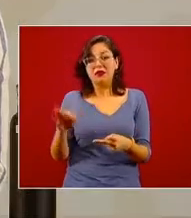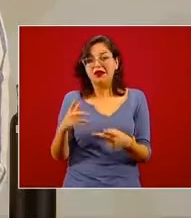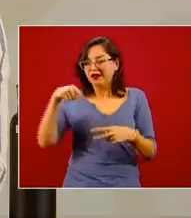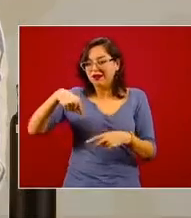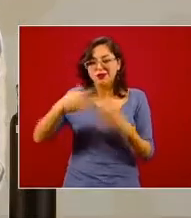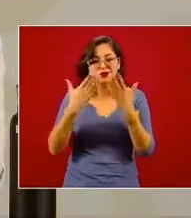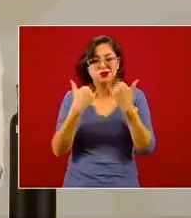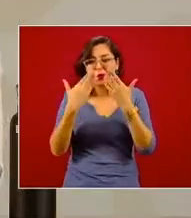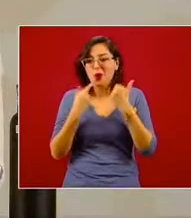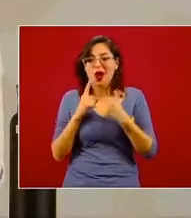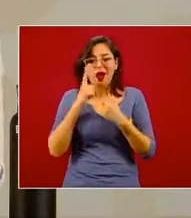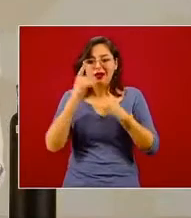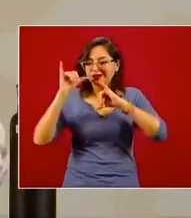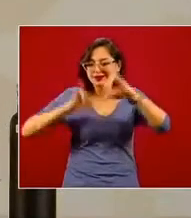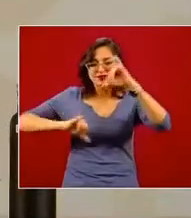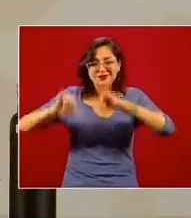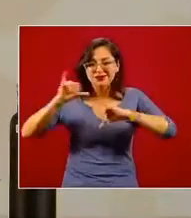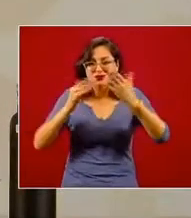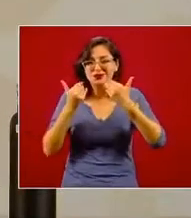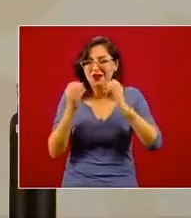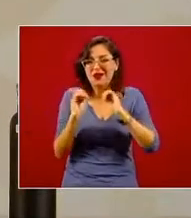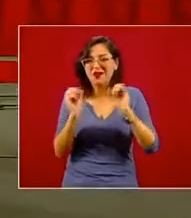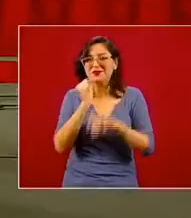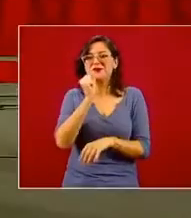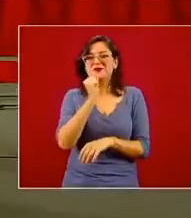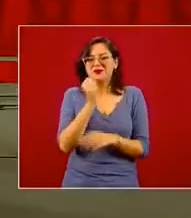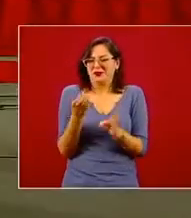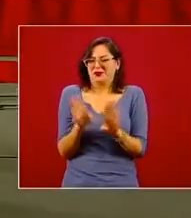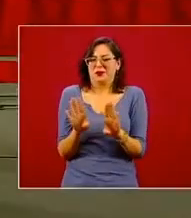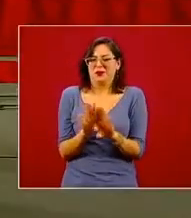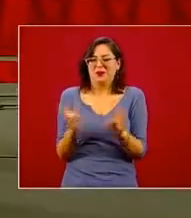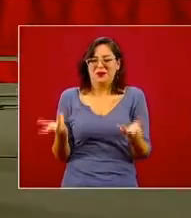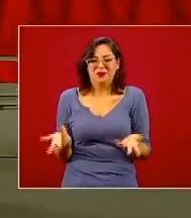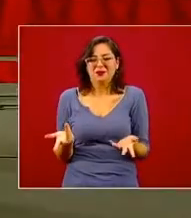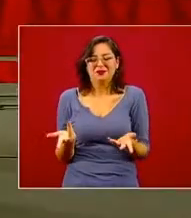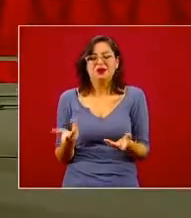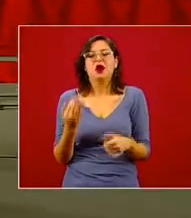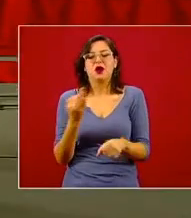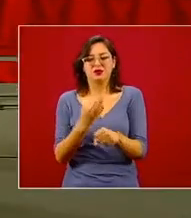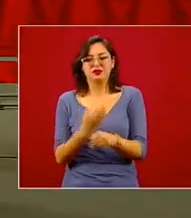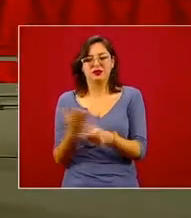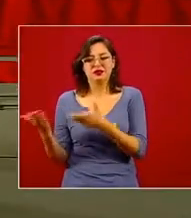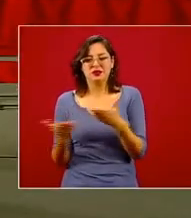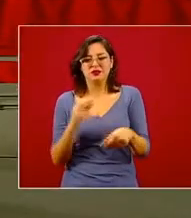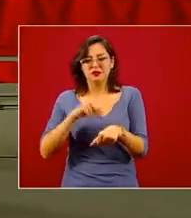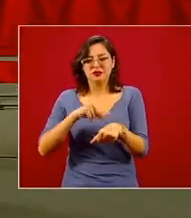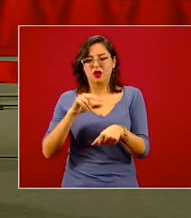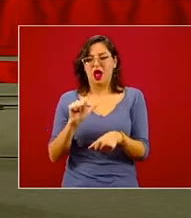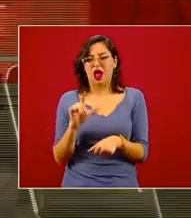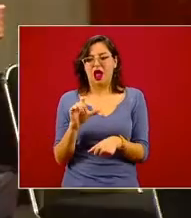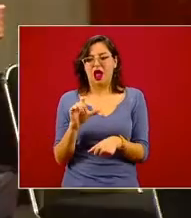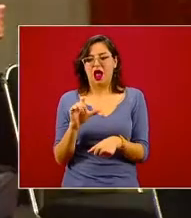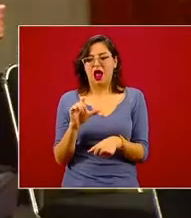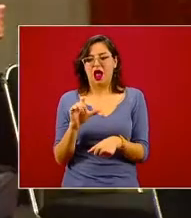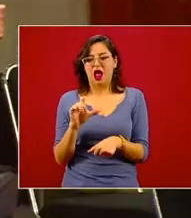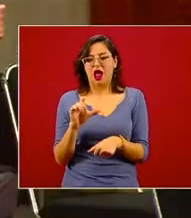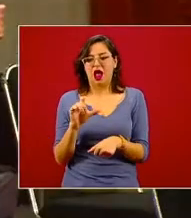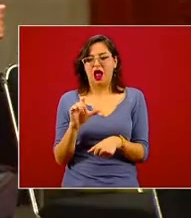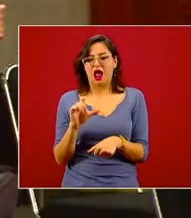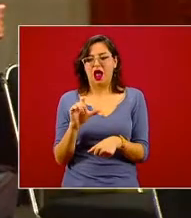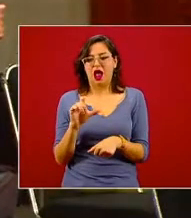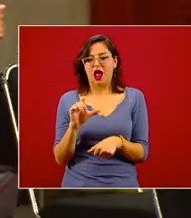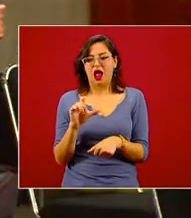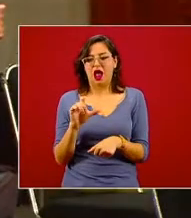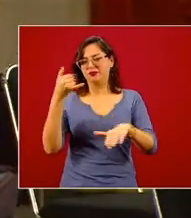mentioning, Entonces, the ahorita el procedure doctor Alomía nos va a explicar la in parte some of the tecnológica places de didn't esta exist. razón. Nada más permíteme hacer una So mención al Dr. respecto. Alomia Es is que